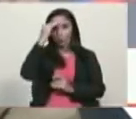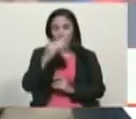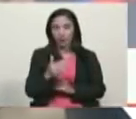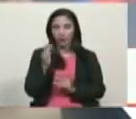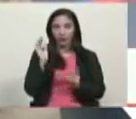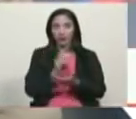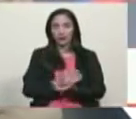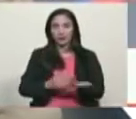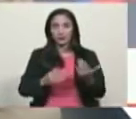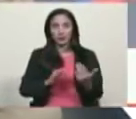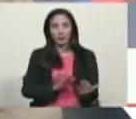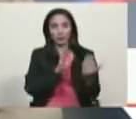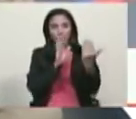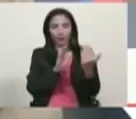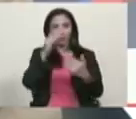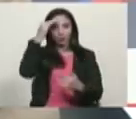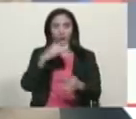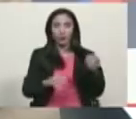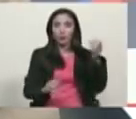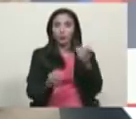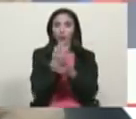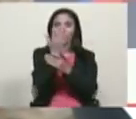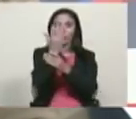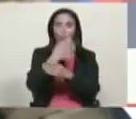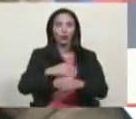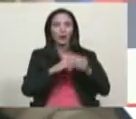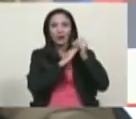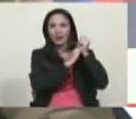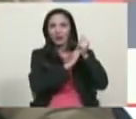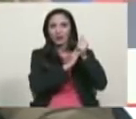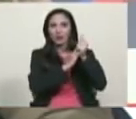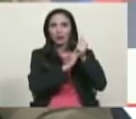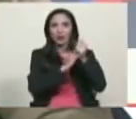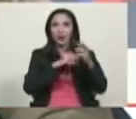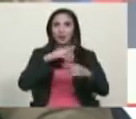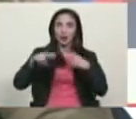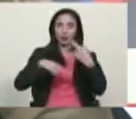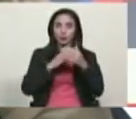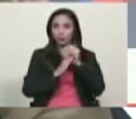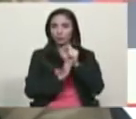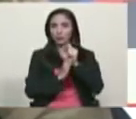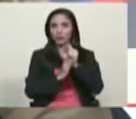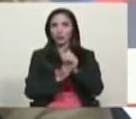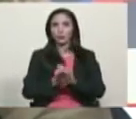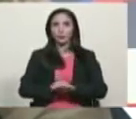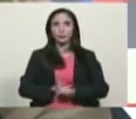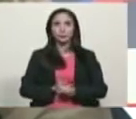Hugo Chávez, el fundador y líder supremo de la Revolución Bolivariana.